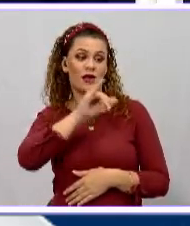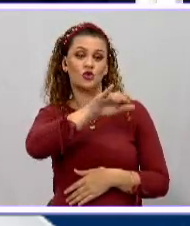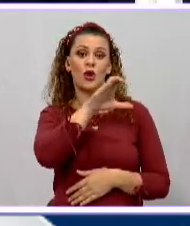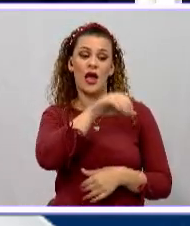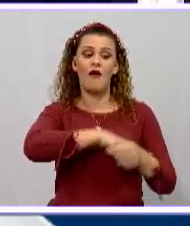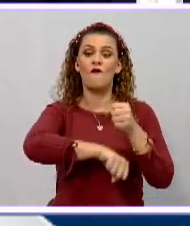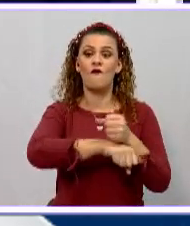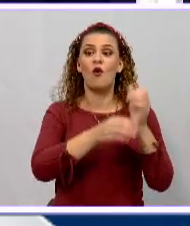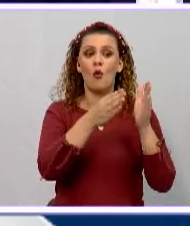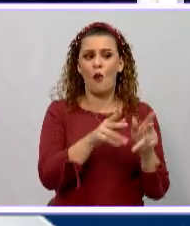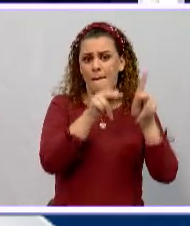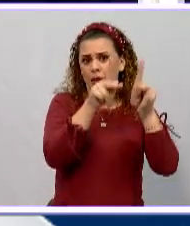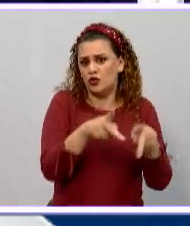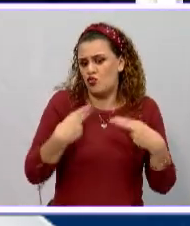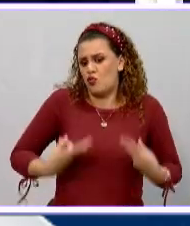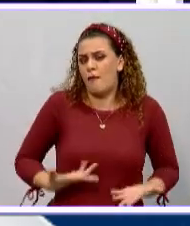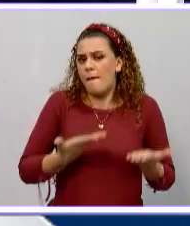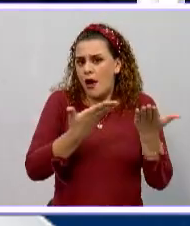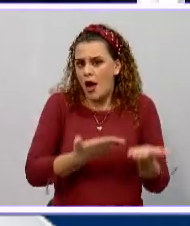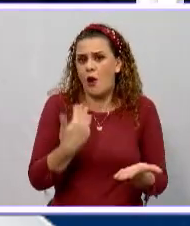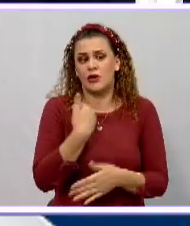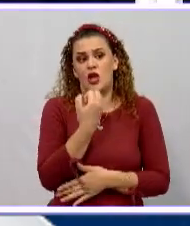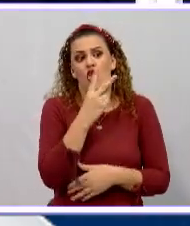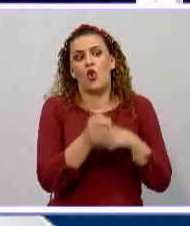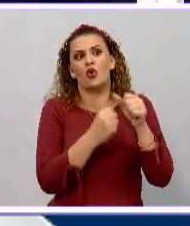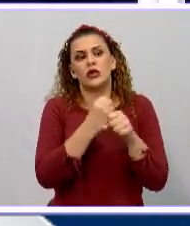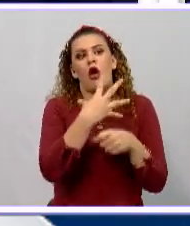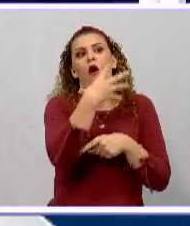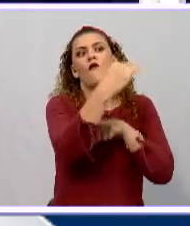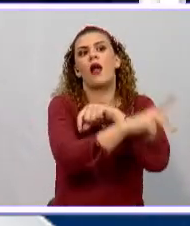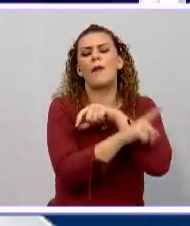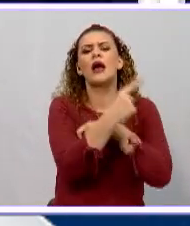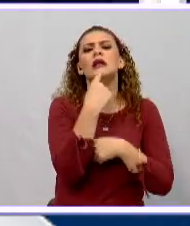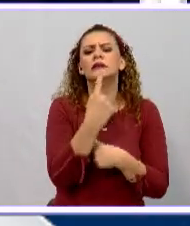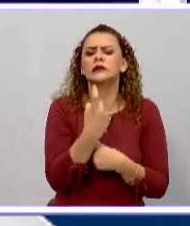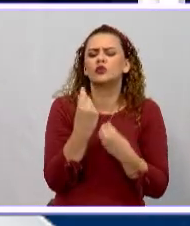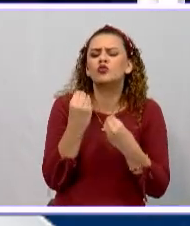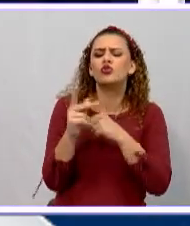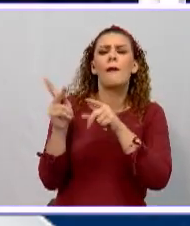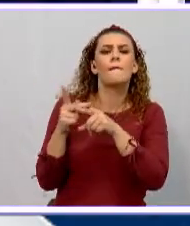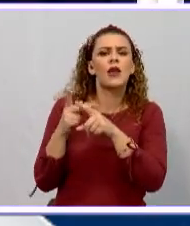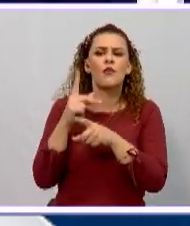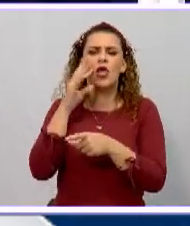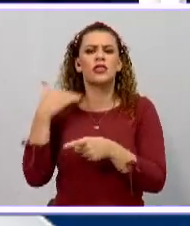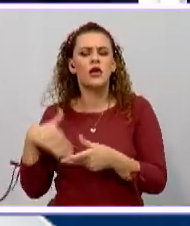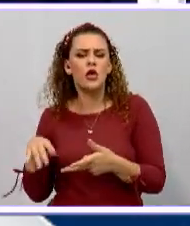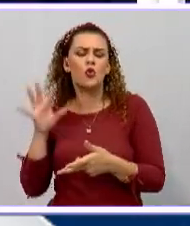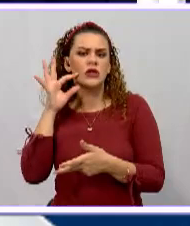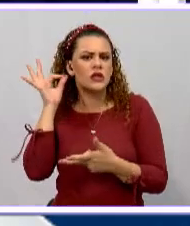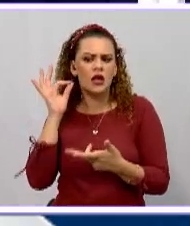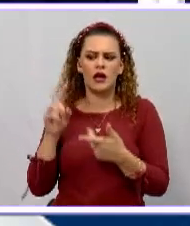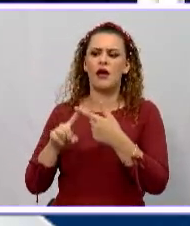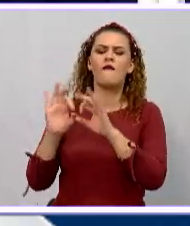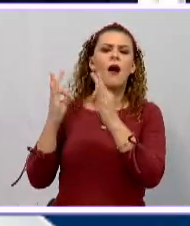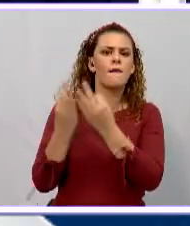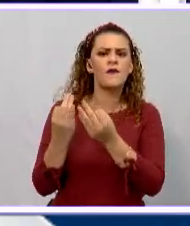el cambio el futbolista es una persona es un ser humano que tiene 12 años fuera del país y él lo ha dicho extraña mucho a sus primos A sus tíos a su familia